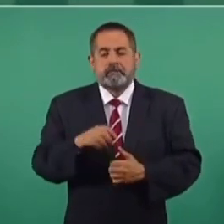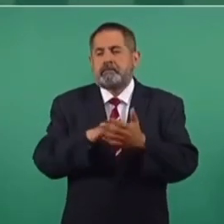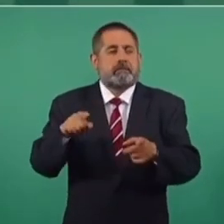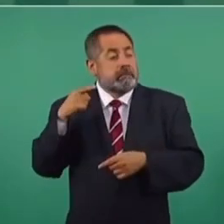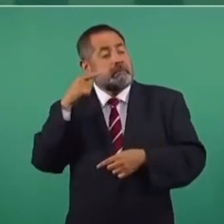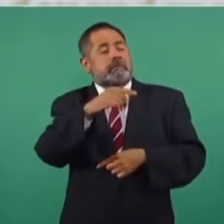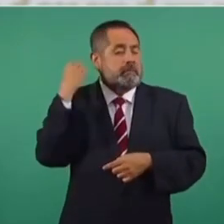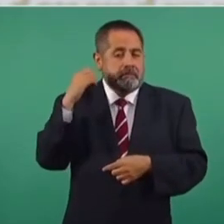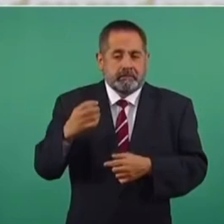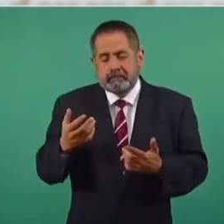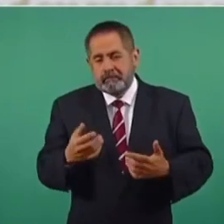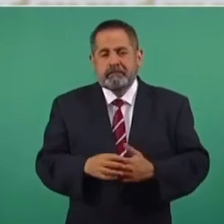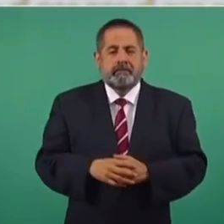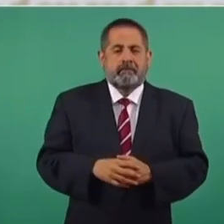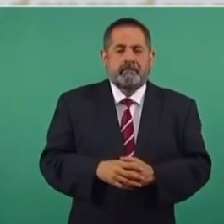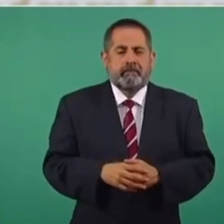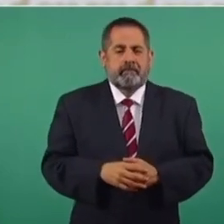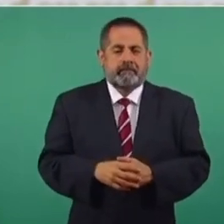Oaxaca